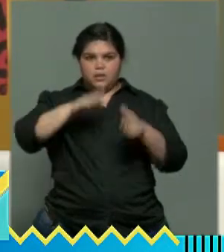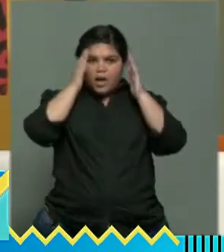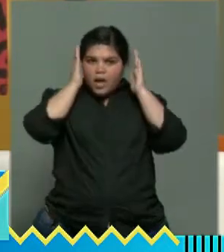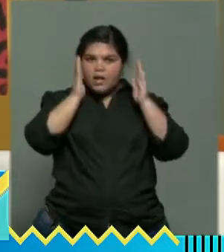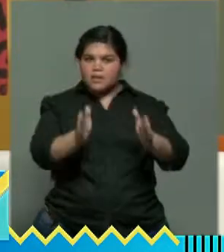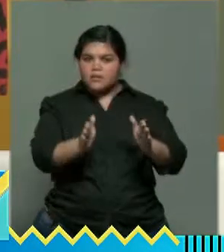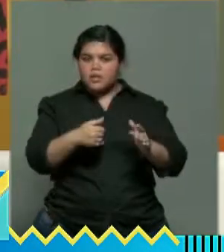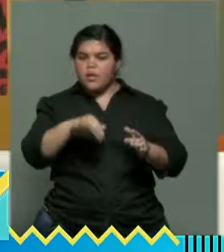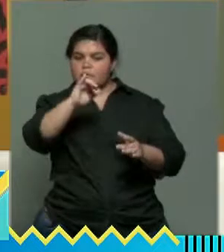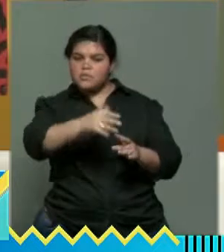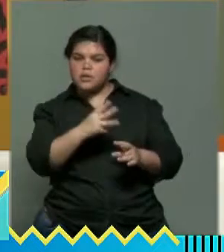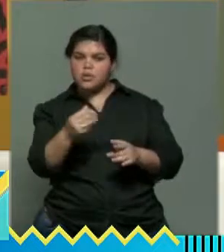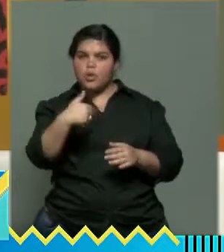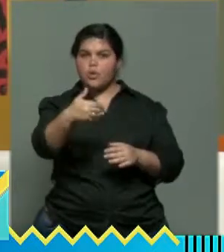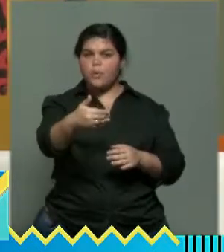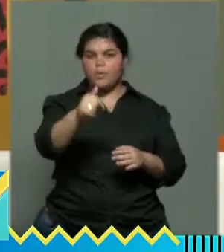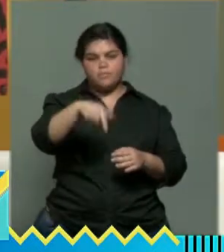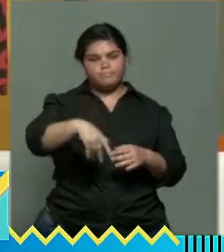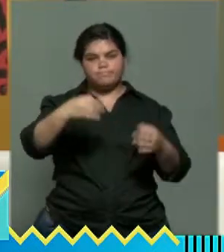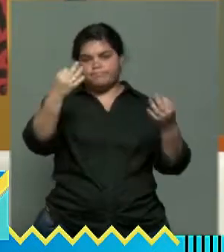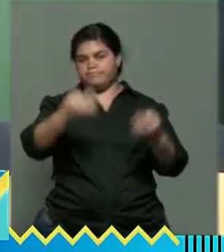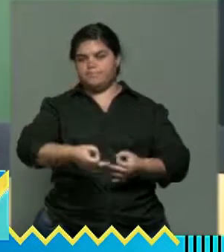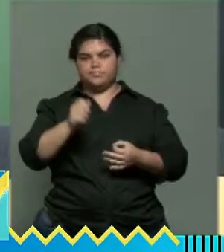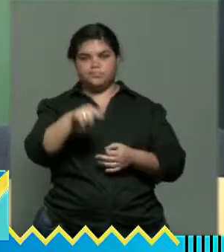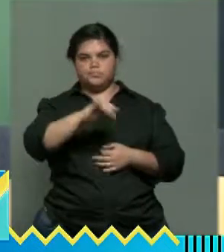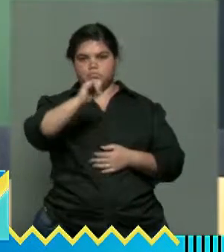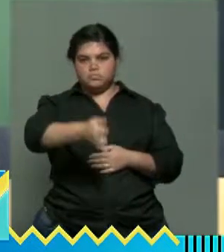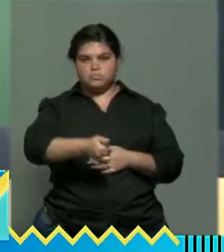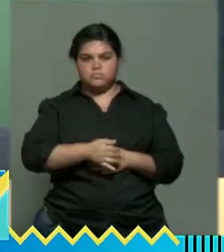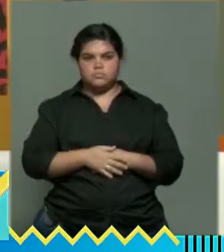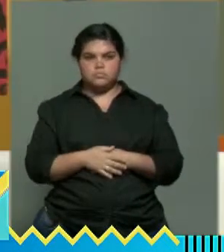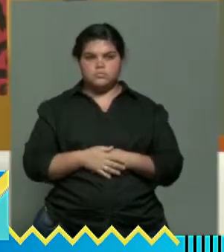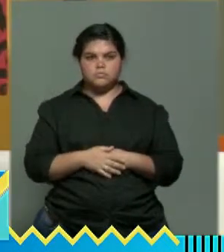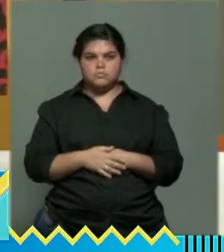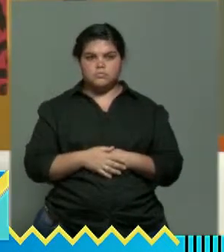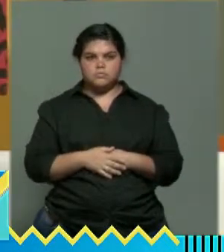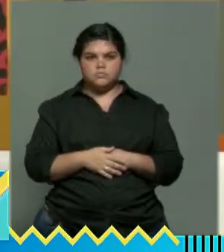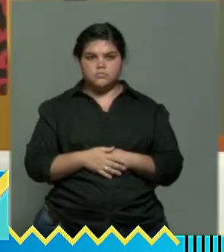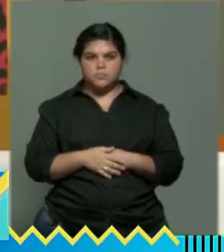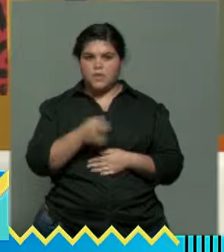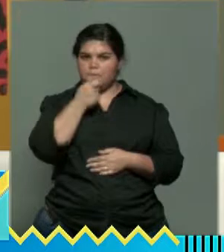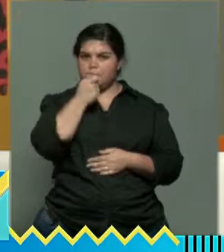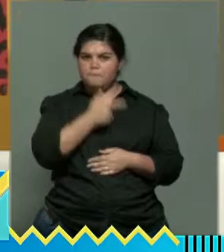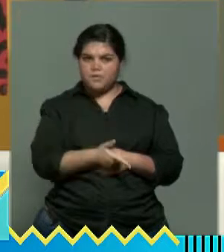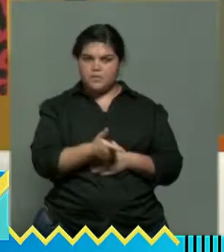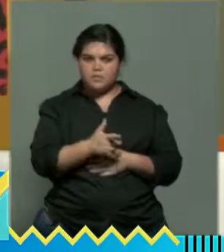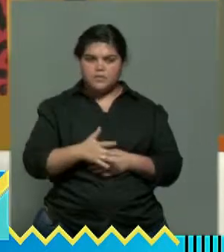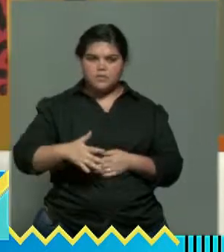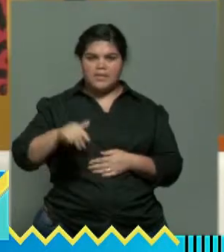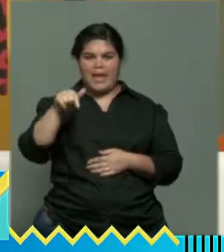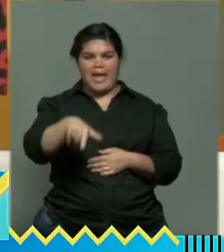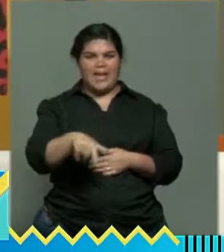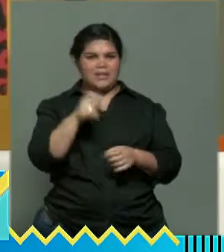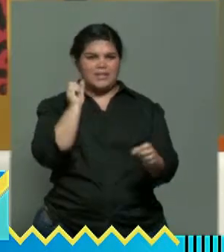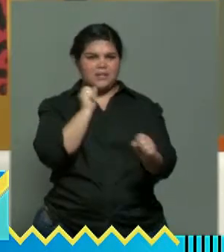pasara y efectivamente pasó. Te repito que no es fácil trabajar en ese mundo donde